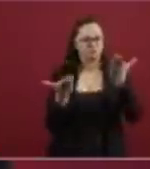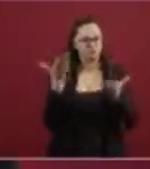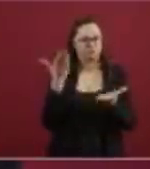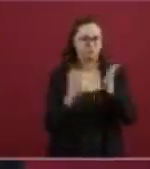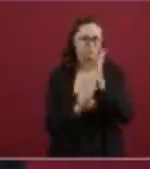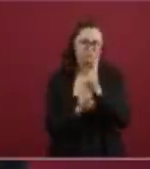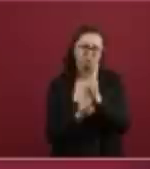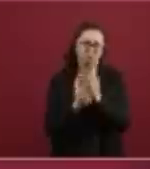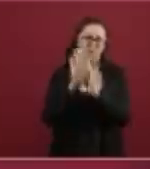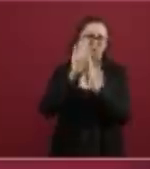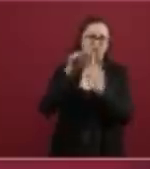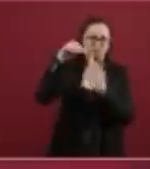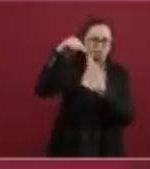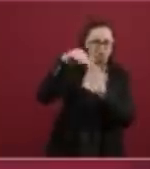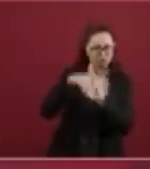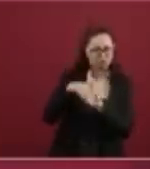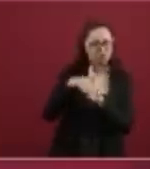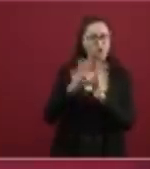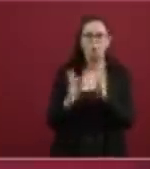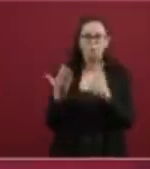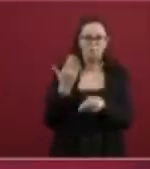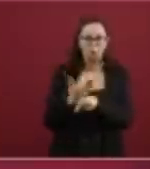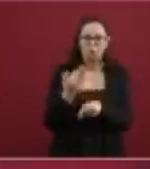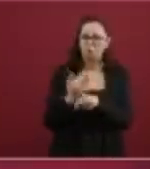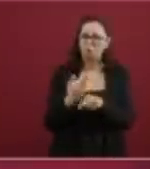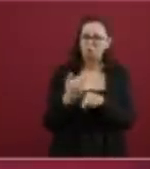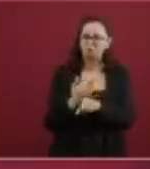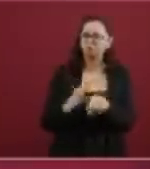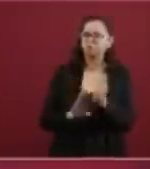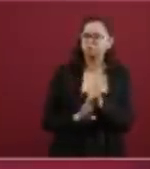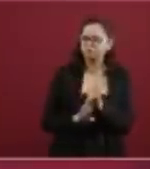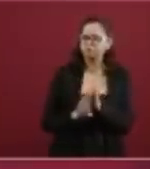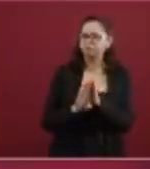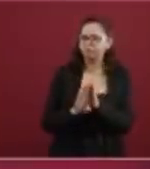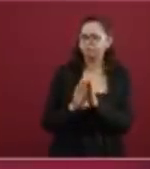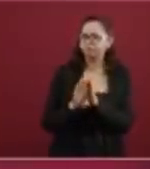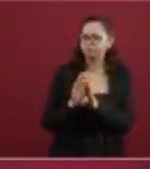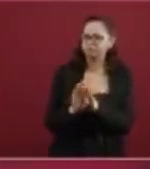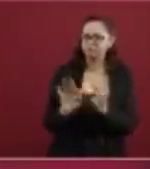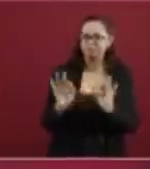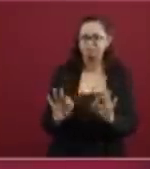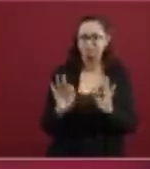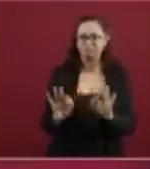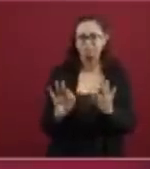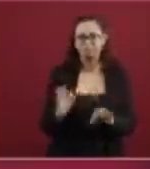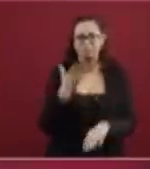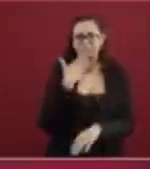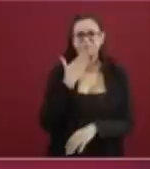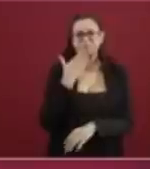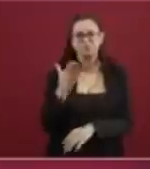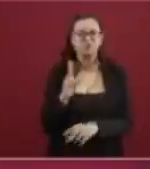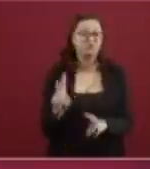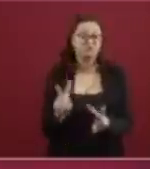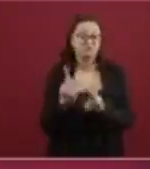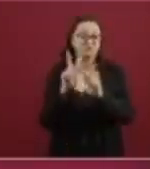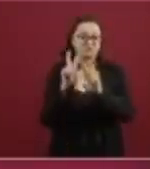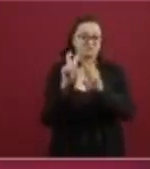depreciación de nuestra moneda. Está abajo la inflación,